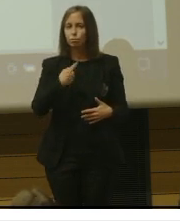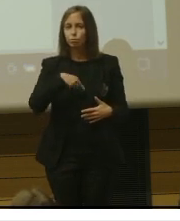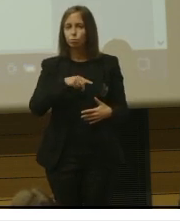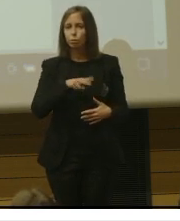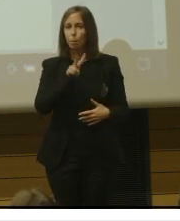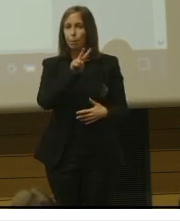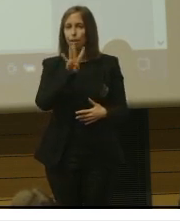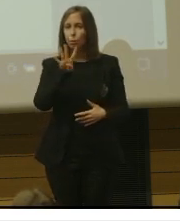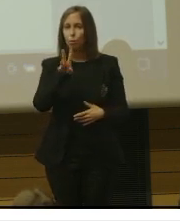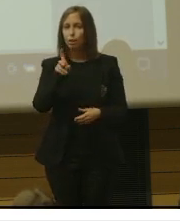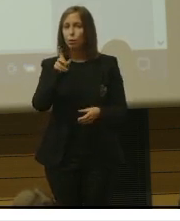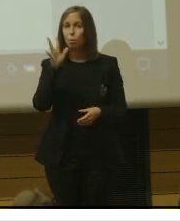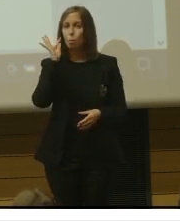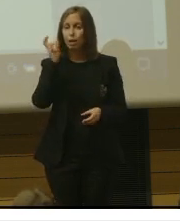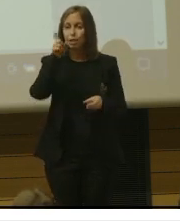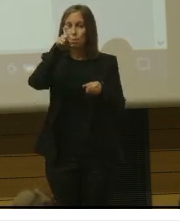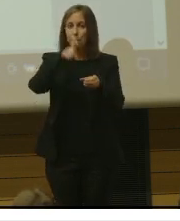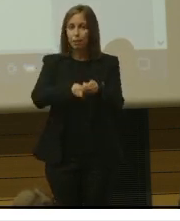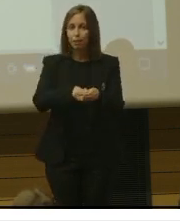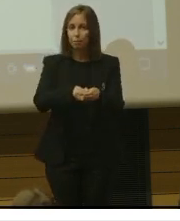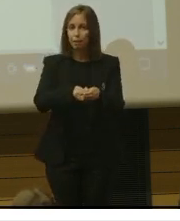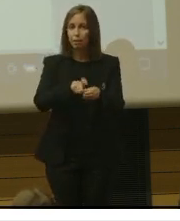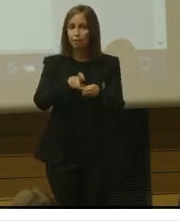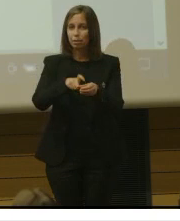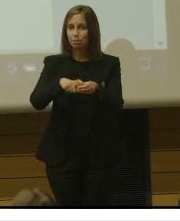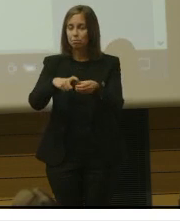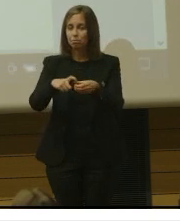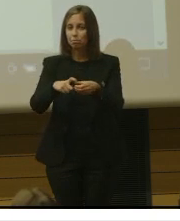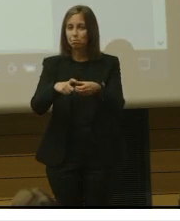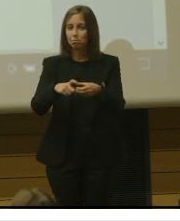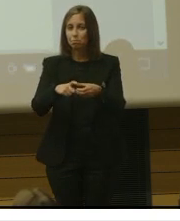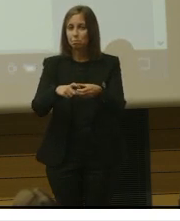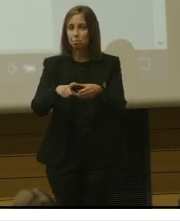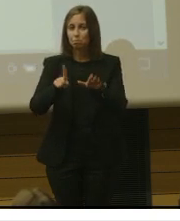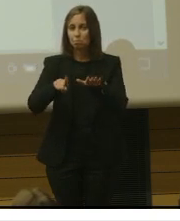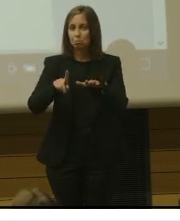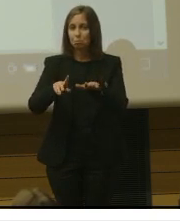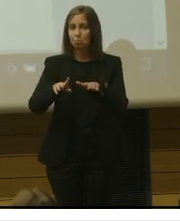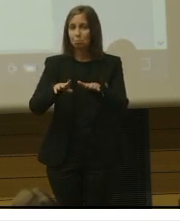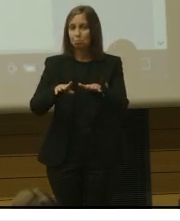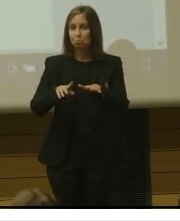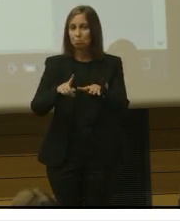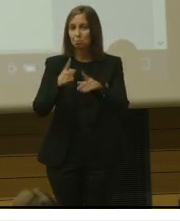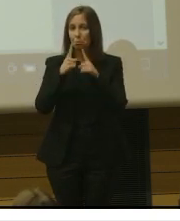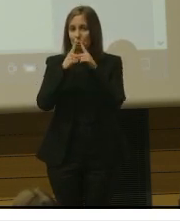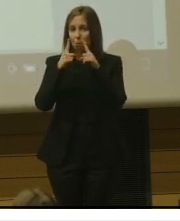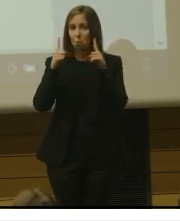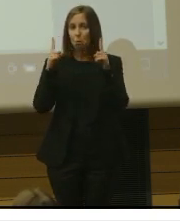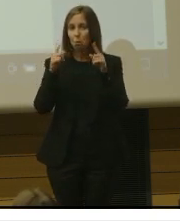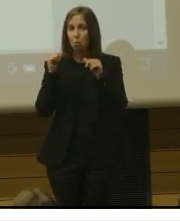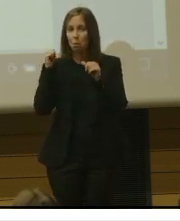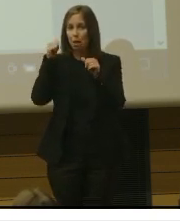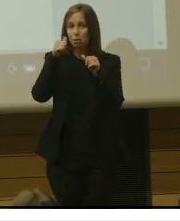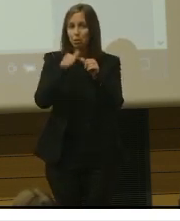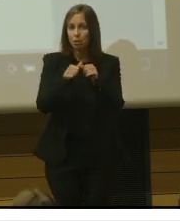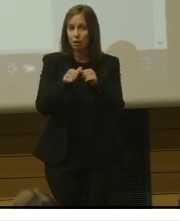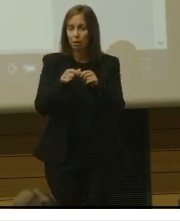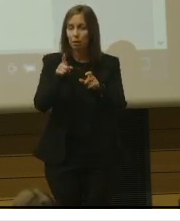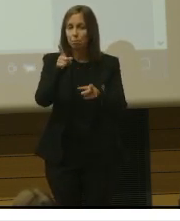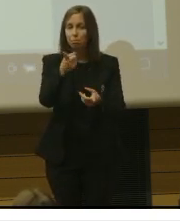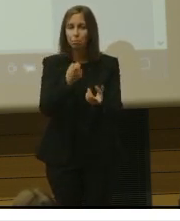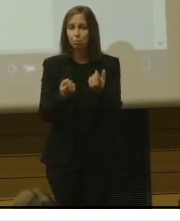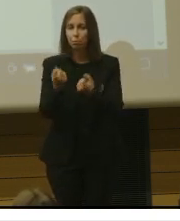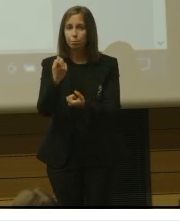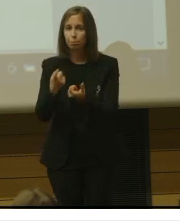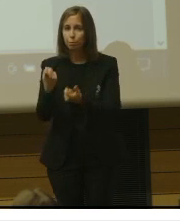24 participantes hasta ahora, a pesar de llevar, no recuerdo exactamente cuántos meses, pero bueno, debemos llevar cerca de un año ya reclutando participantes, pero bueno, la